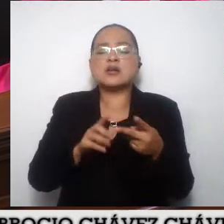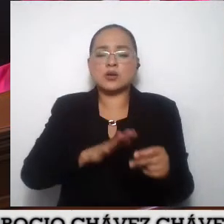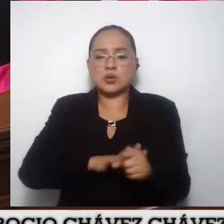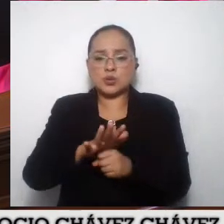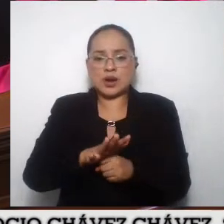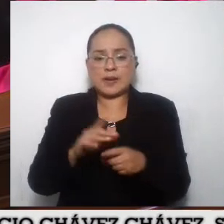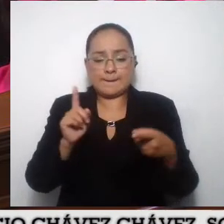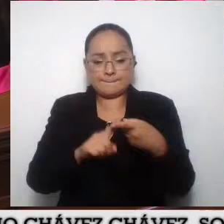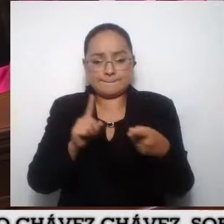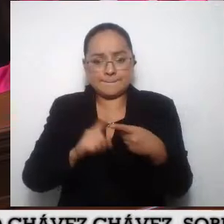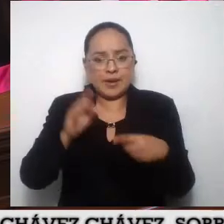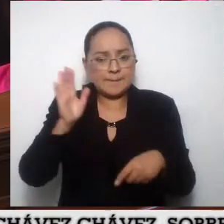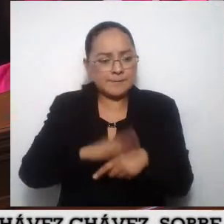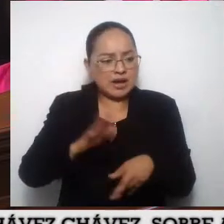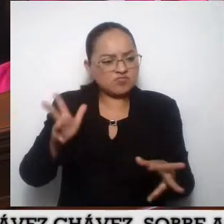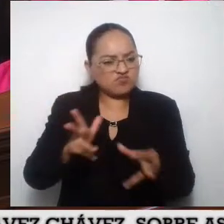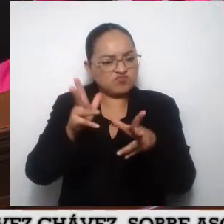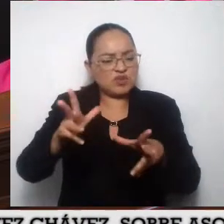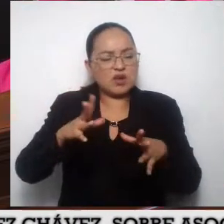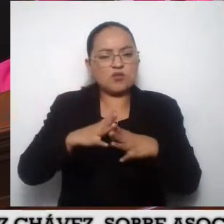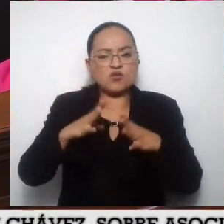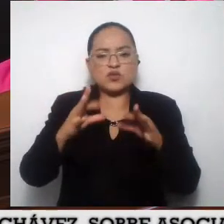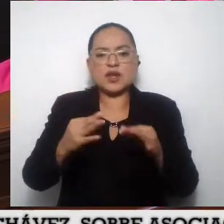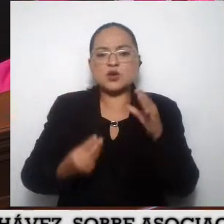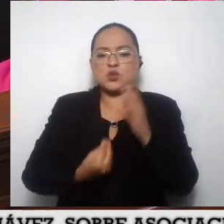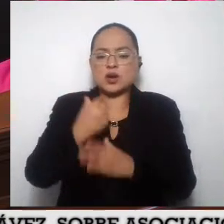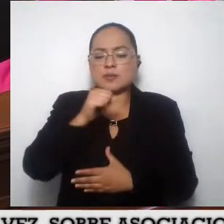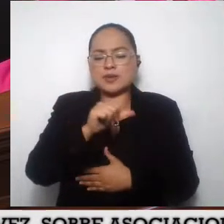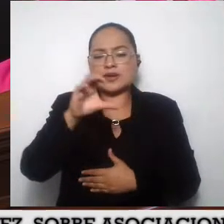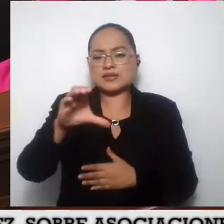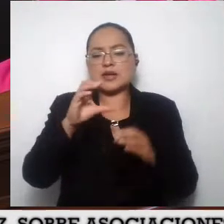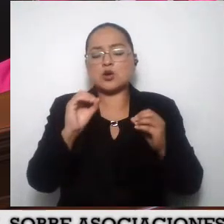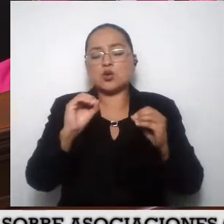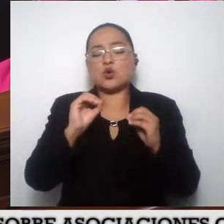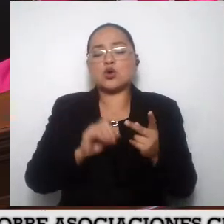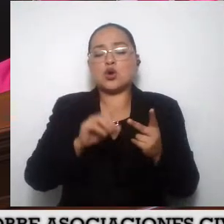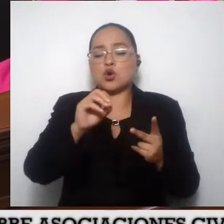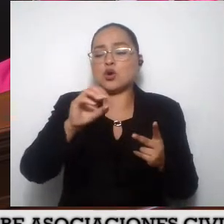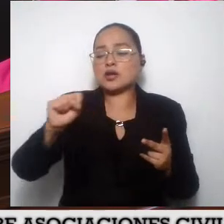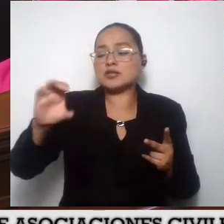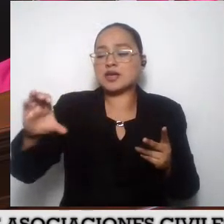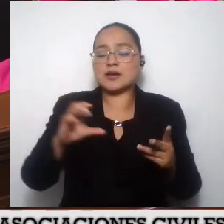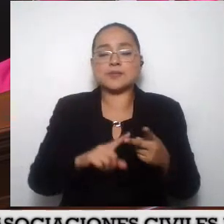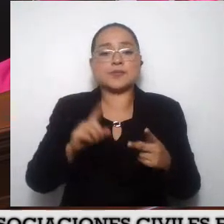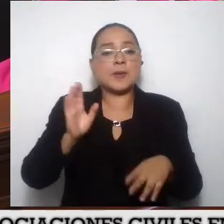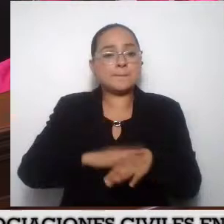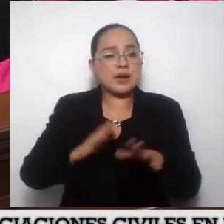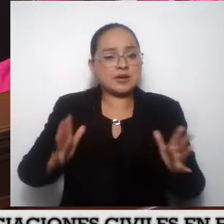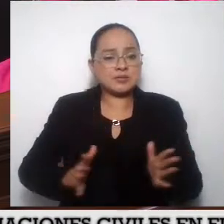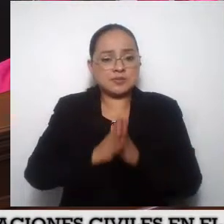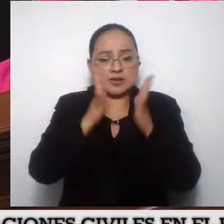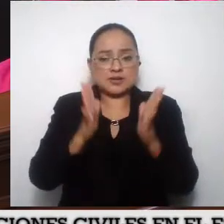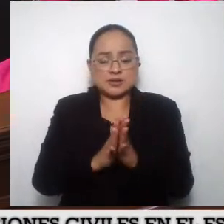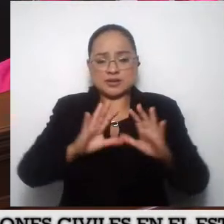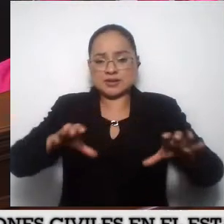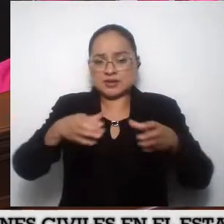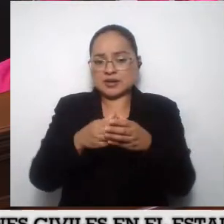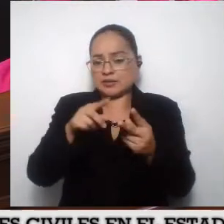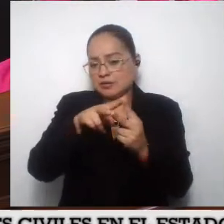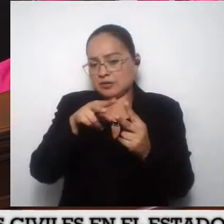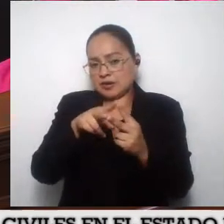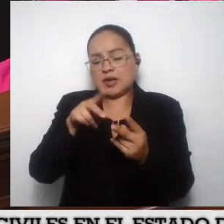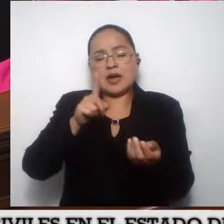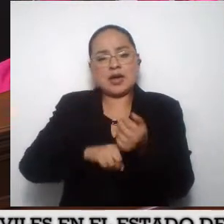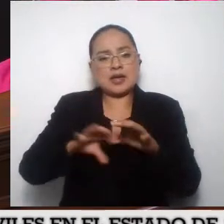fomentar la creación y funcionamiento de las organizaciones de la sociedad civil, impulsar la participación de las organizaciones civiles en las instancias